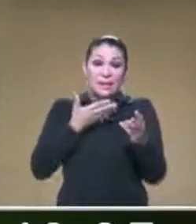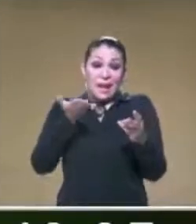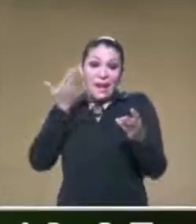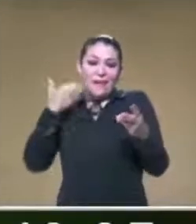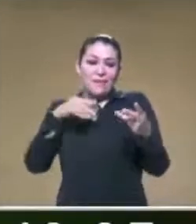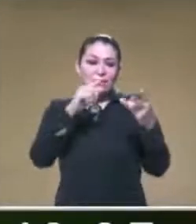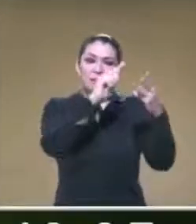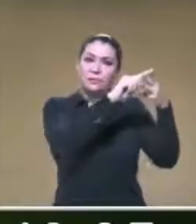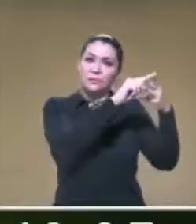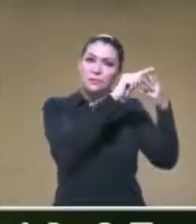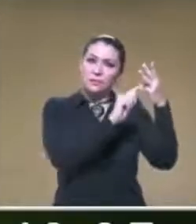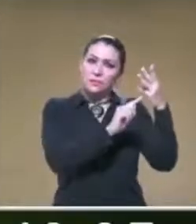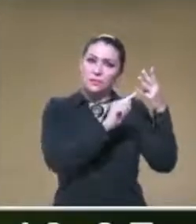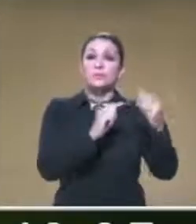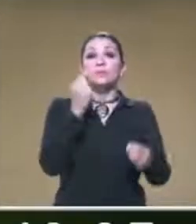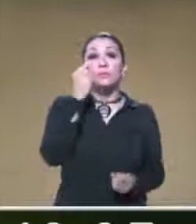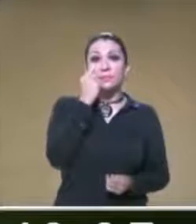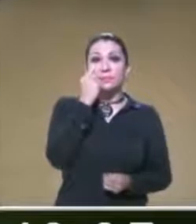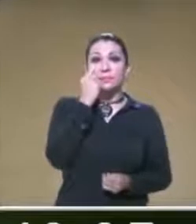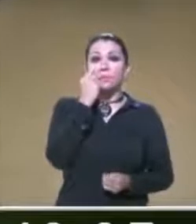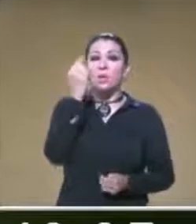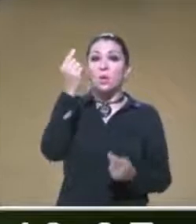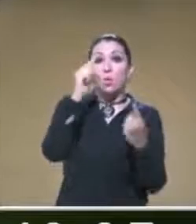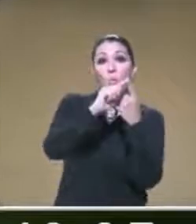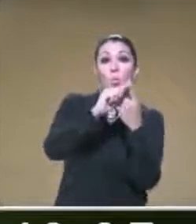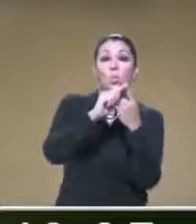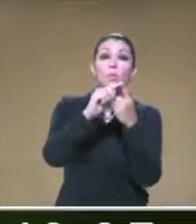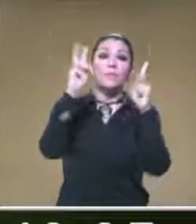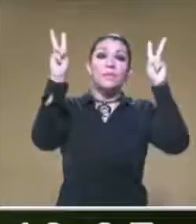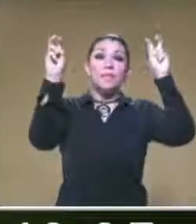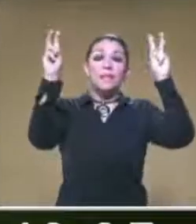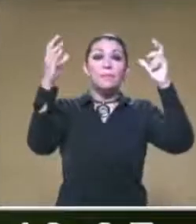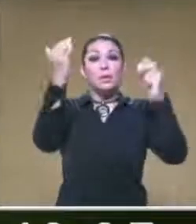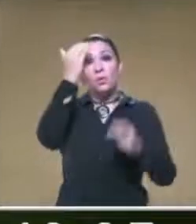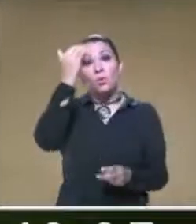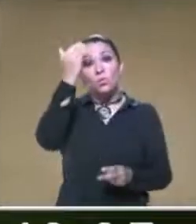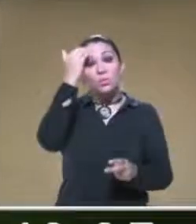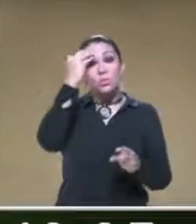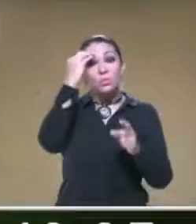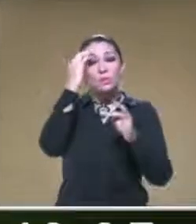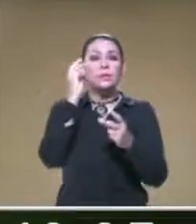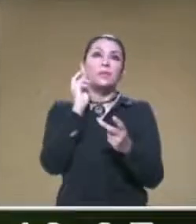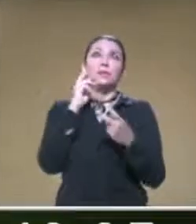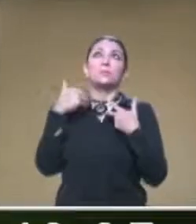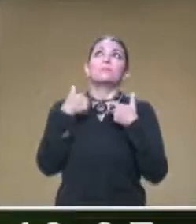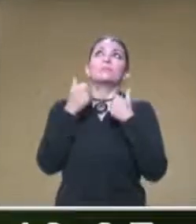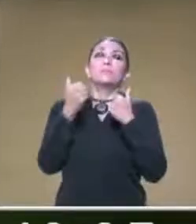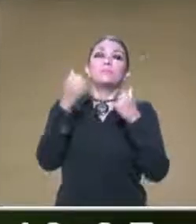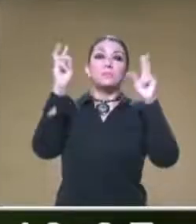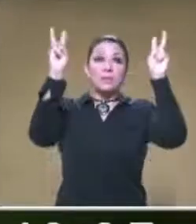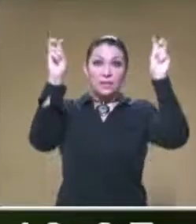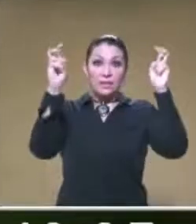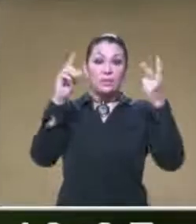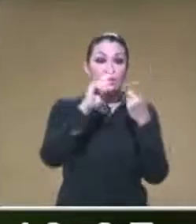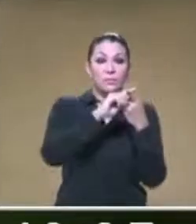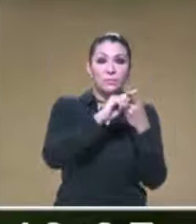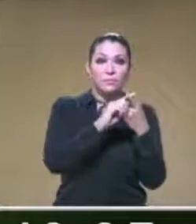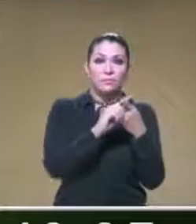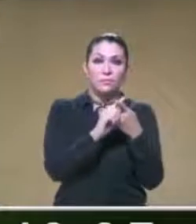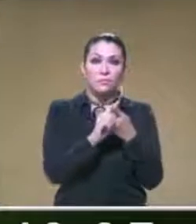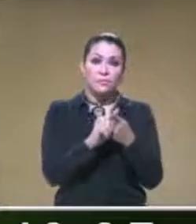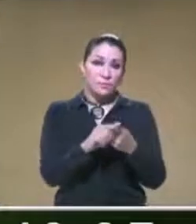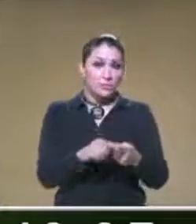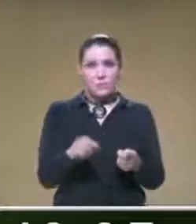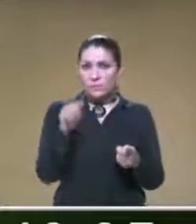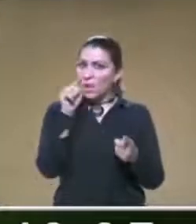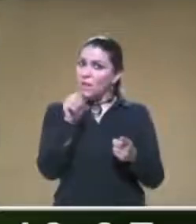las siguientes. Primero, conocer el tema. ¿Para qué te sirve a ti? Pues si es necesario, si tendrías